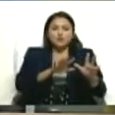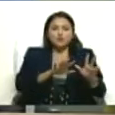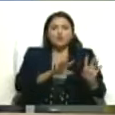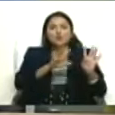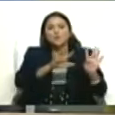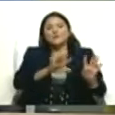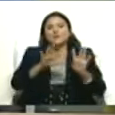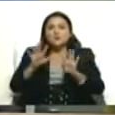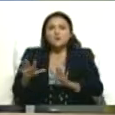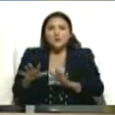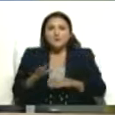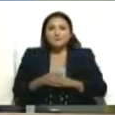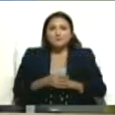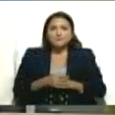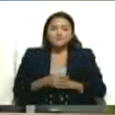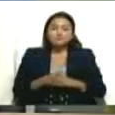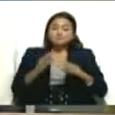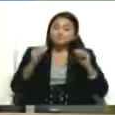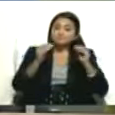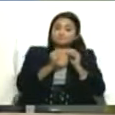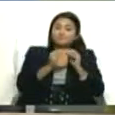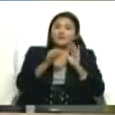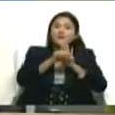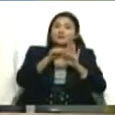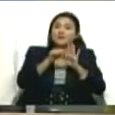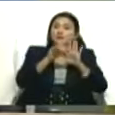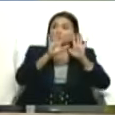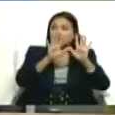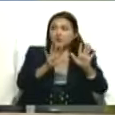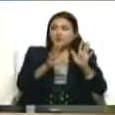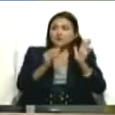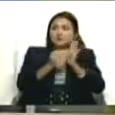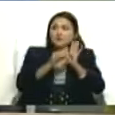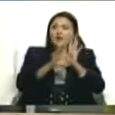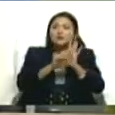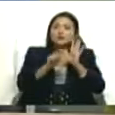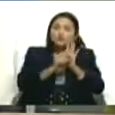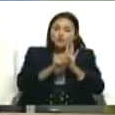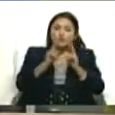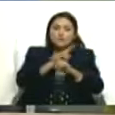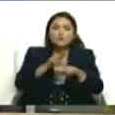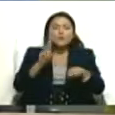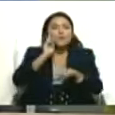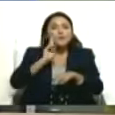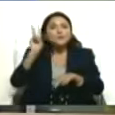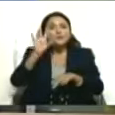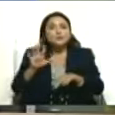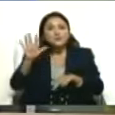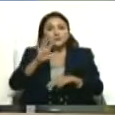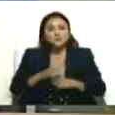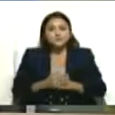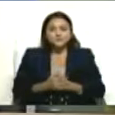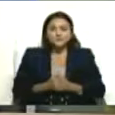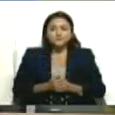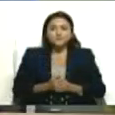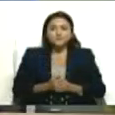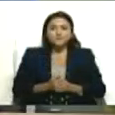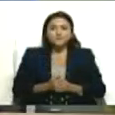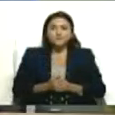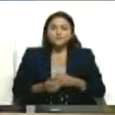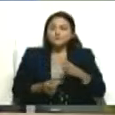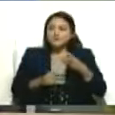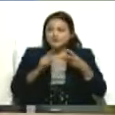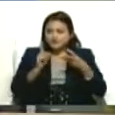1899, conforme al artículo 10 de la Constitución de la República Bolivariana de Venezuela.